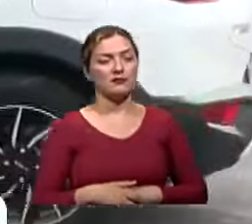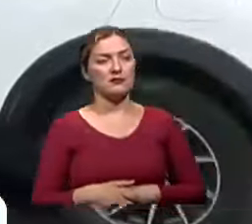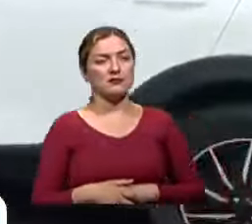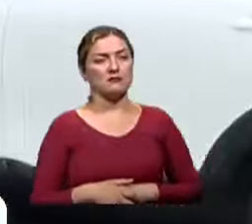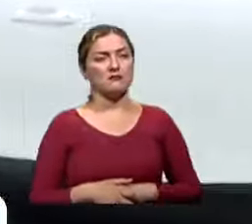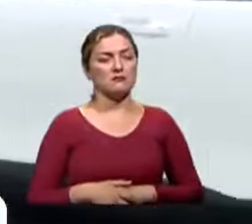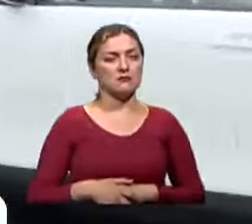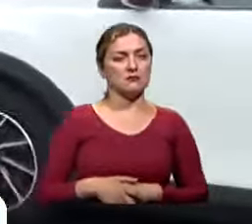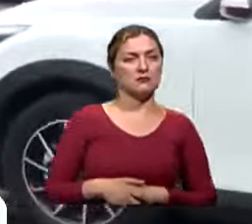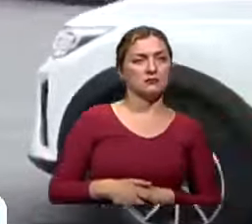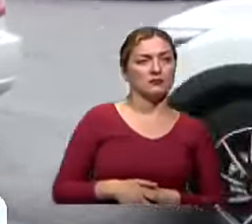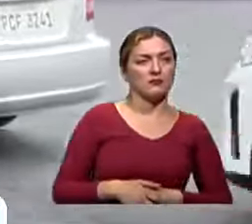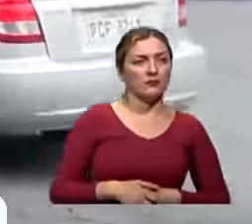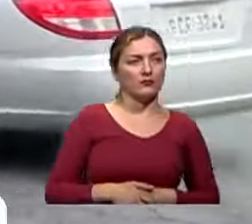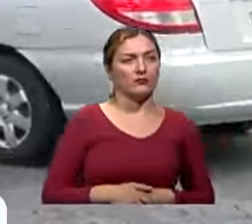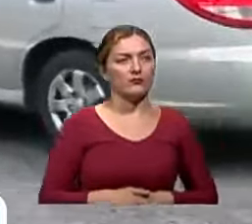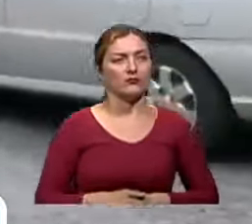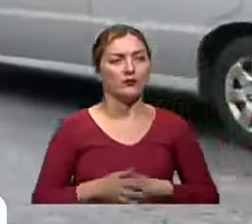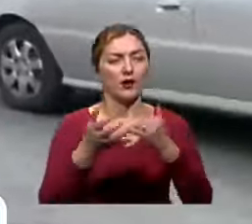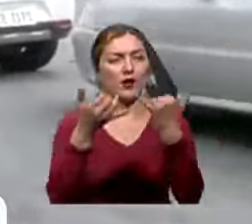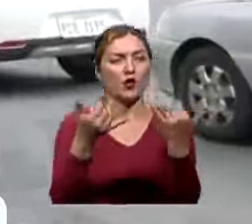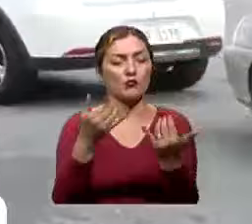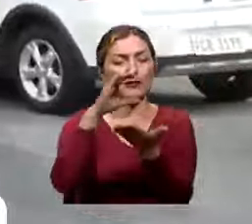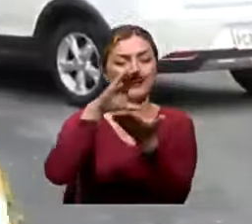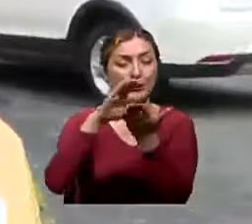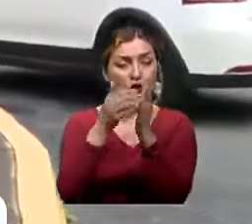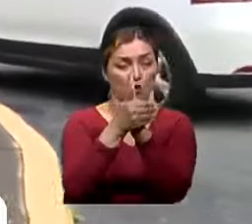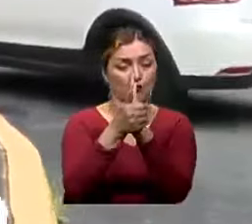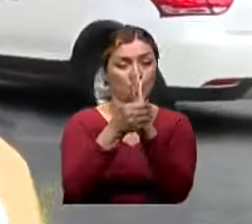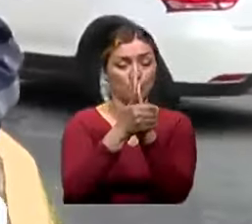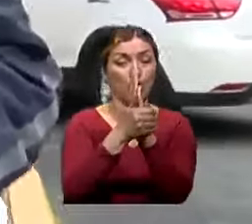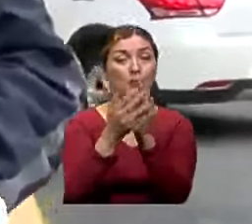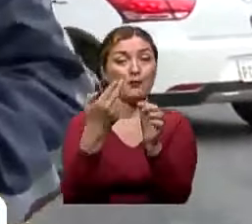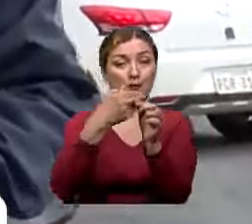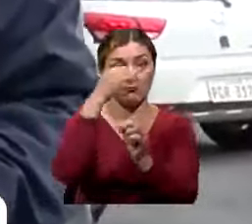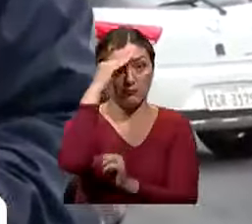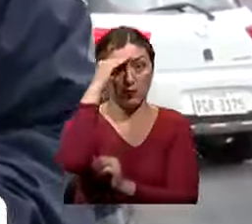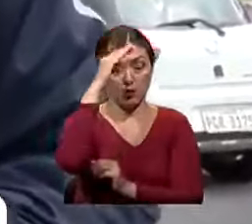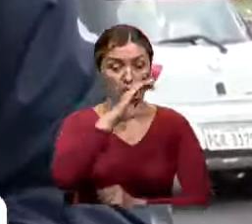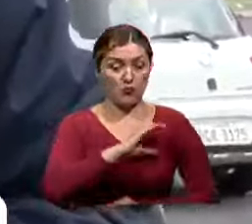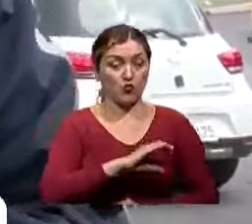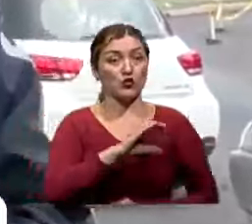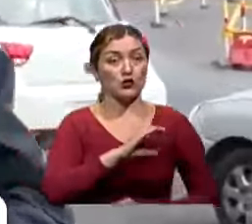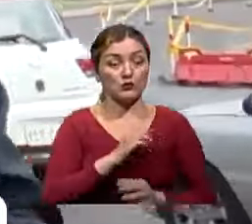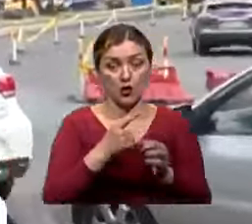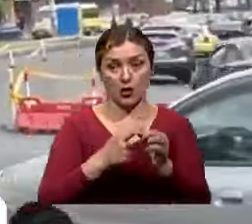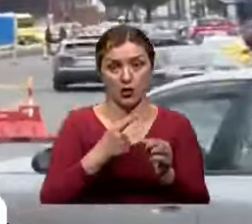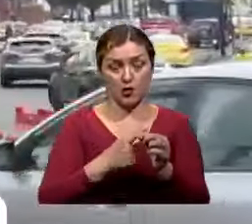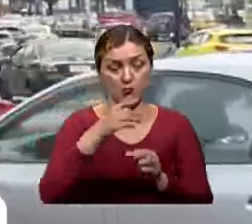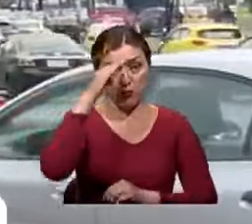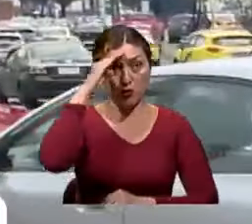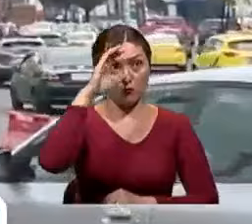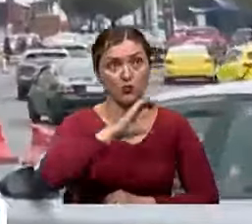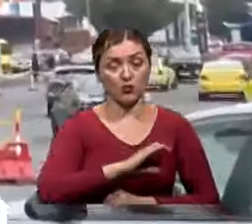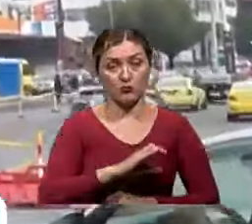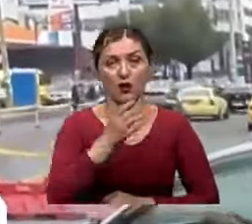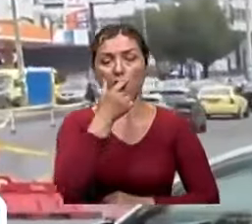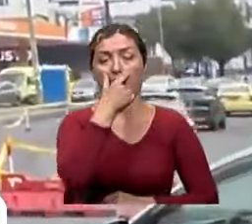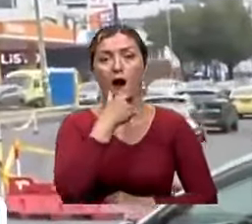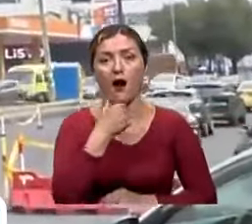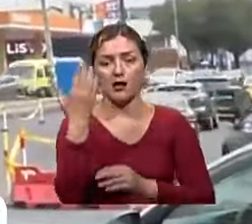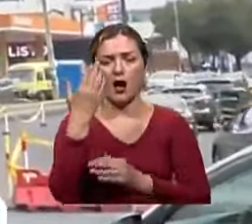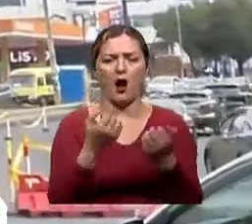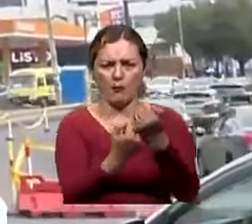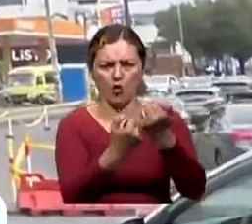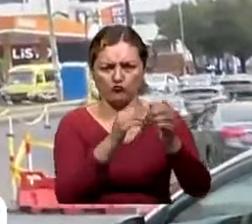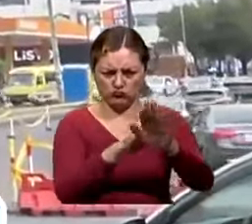nosotros estamos recibiendo este momento ya en nuestro centro de capacitación la presencia de agentes de control metropolitano de Quito. Señor alcalde ha dispuesto este